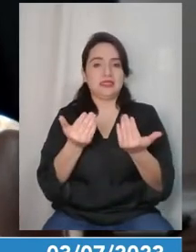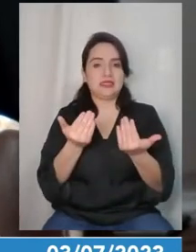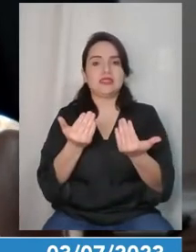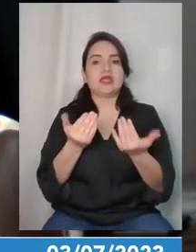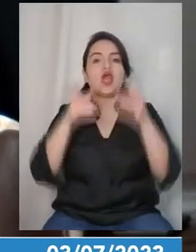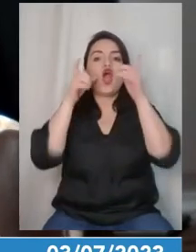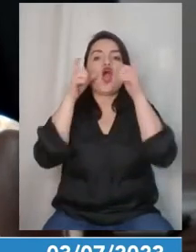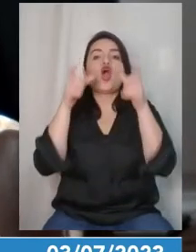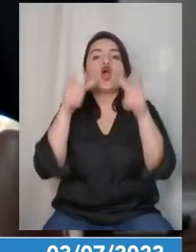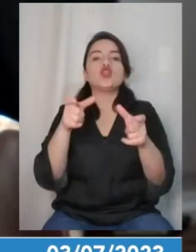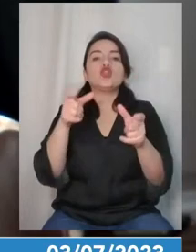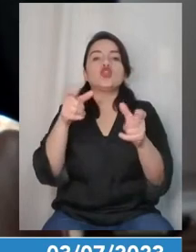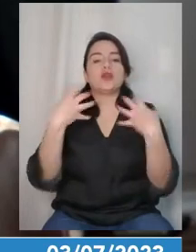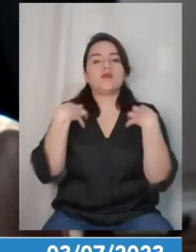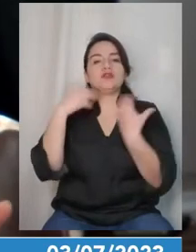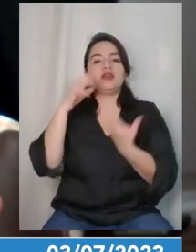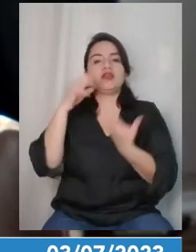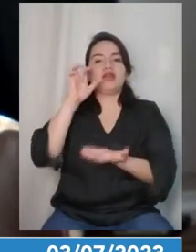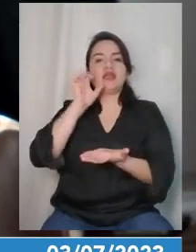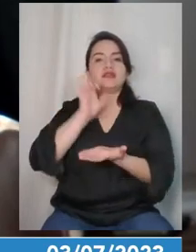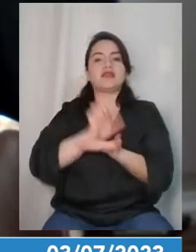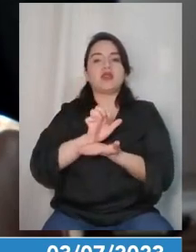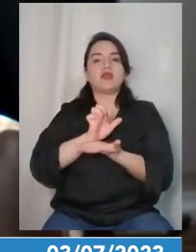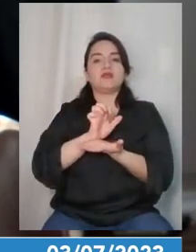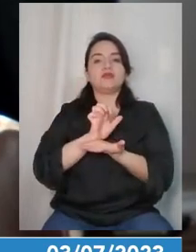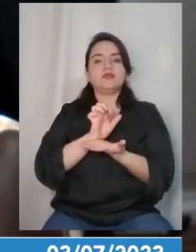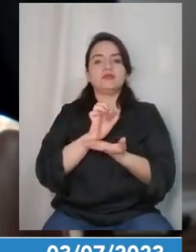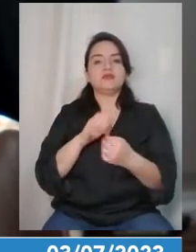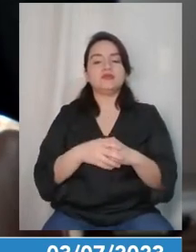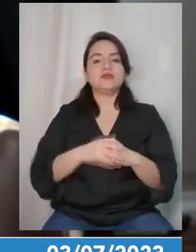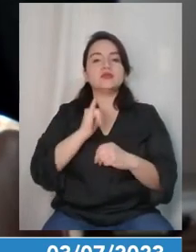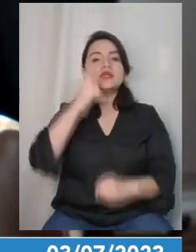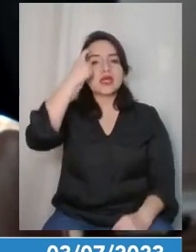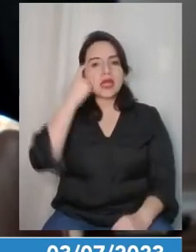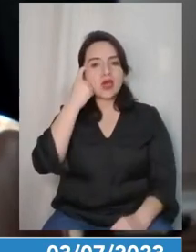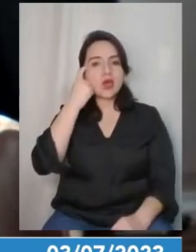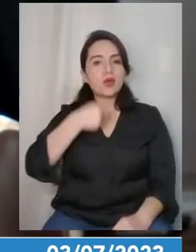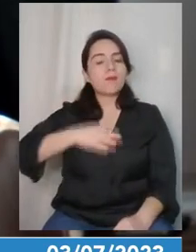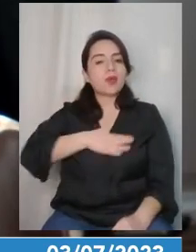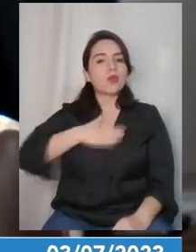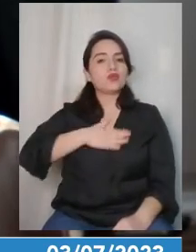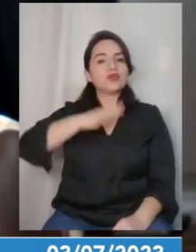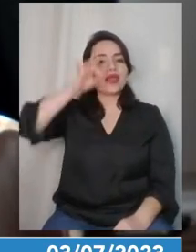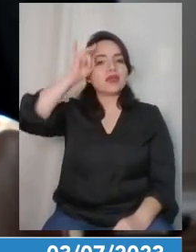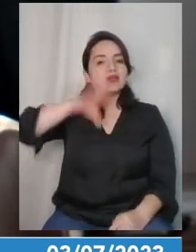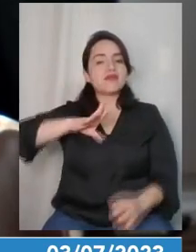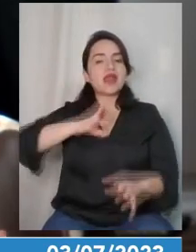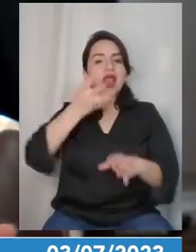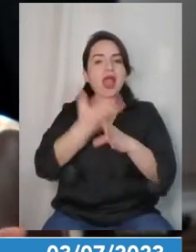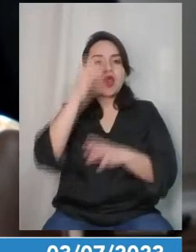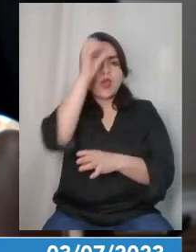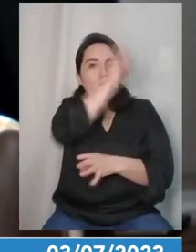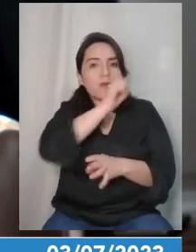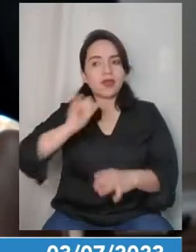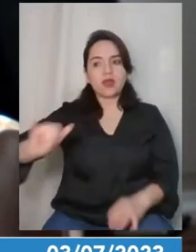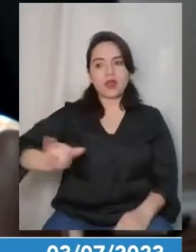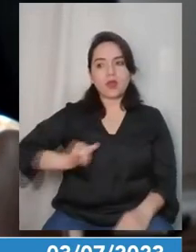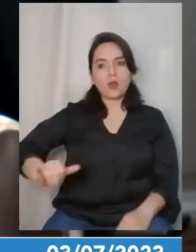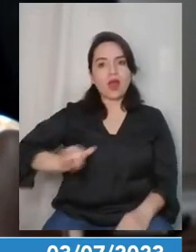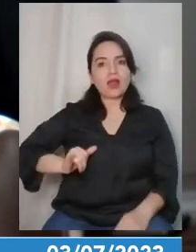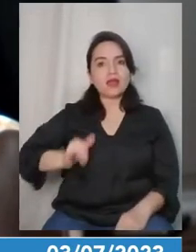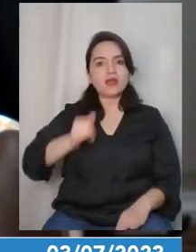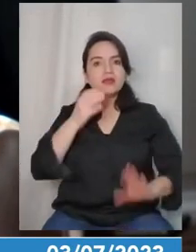Estado. Y creo yo, y me gustaría saber si es también la opinión compartida, de que elevar a rango constitucional